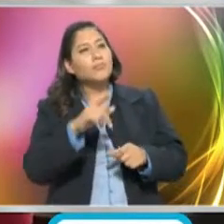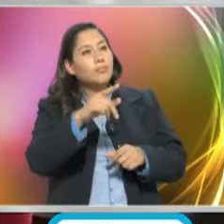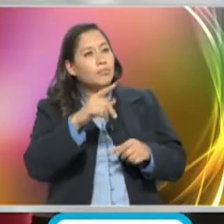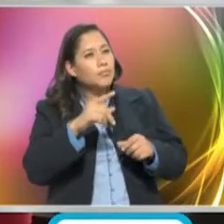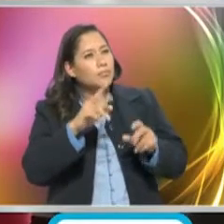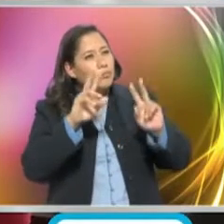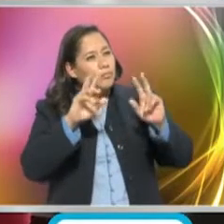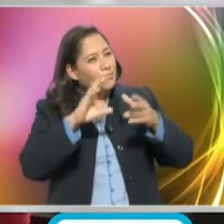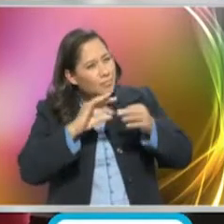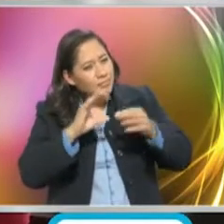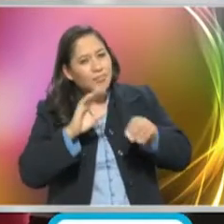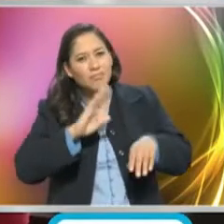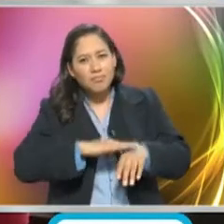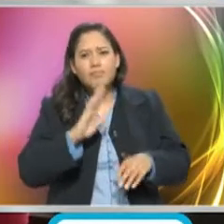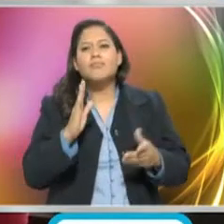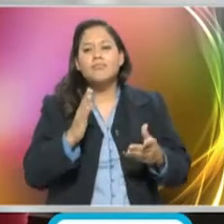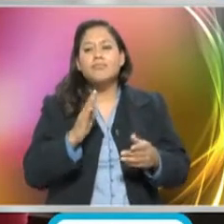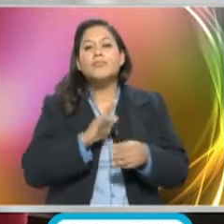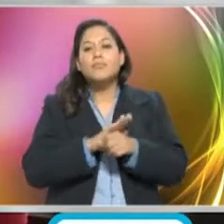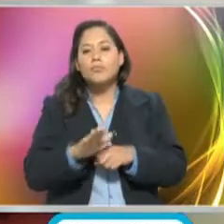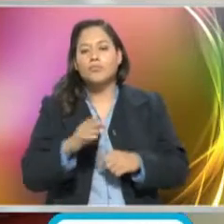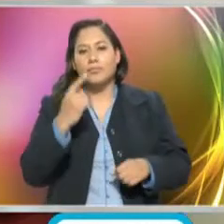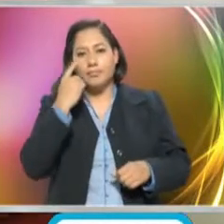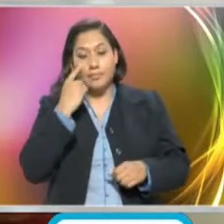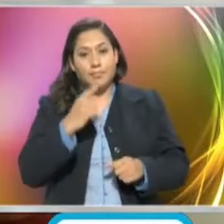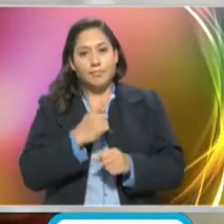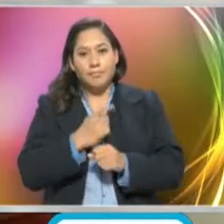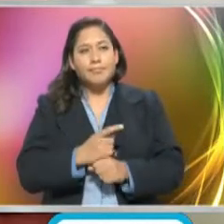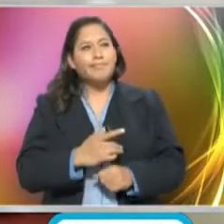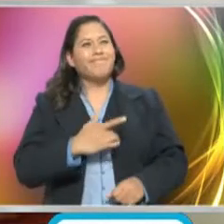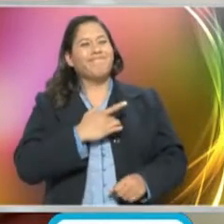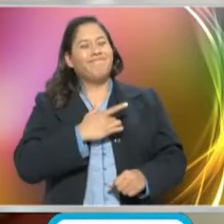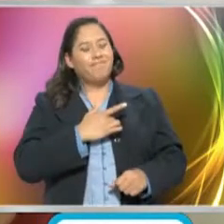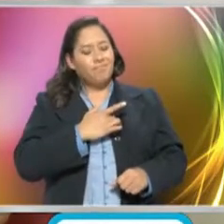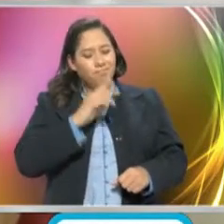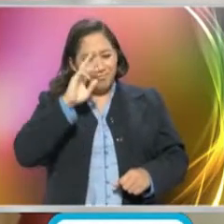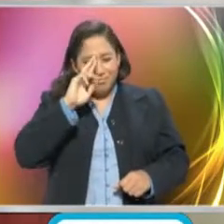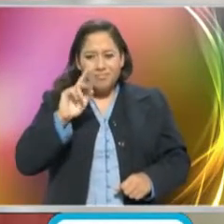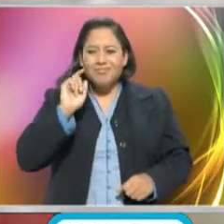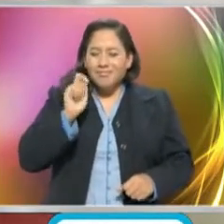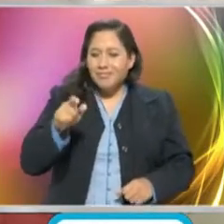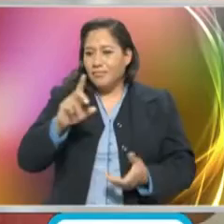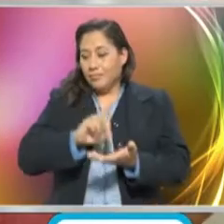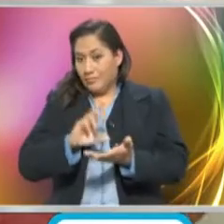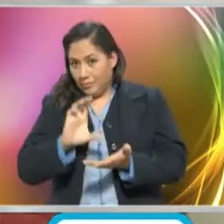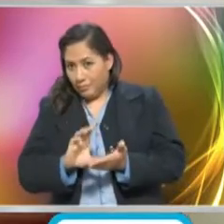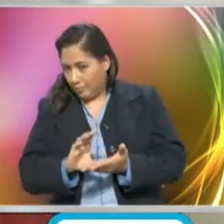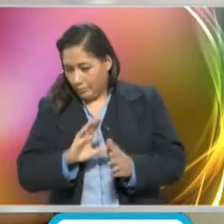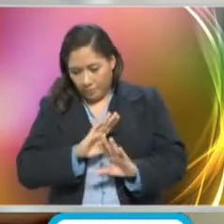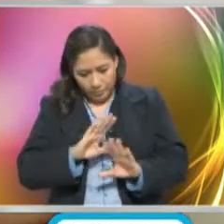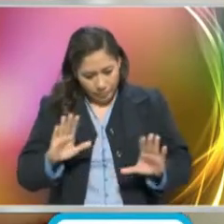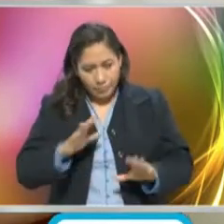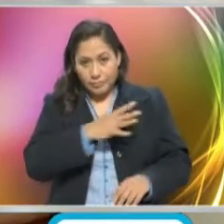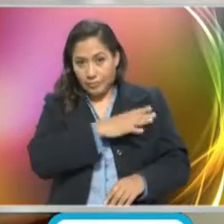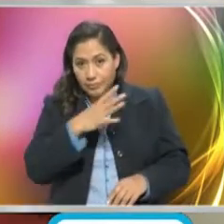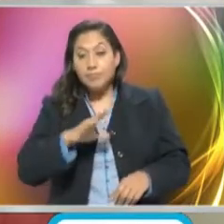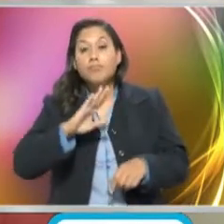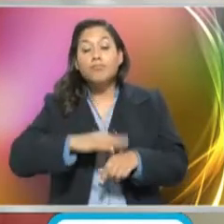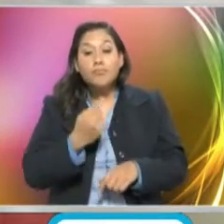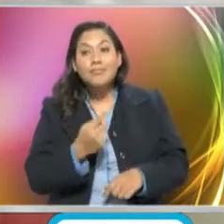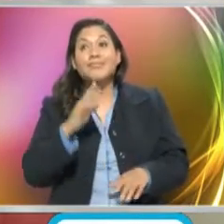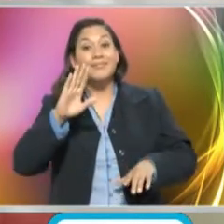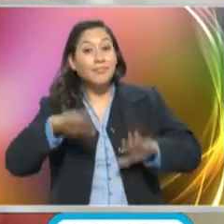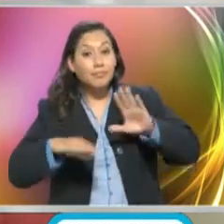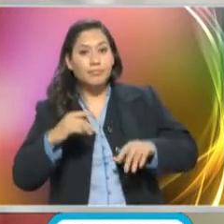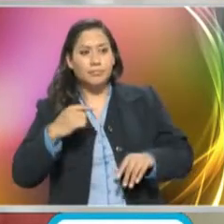más tocan con más frecuencia? Pues primeramente la sensibilización de lo que es la discapacidad en general. Sumamente importante. En general, porque